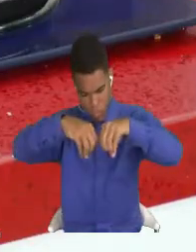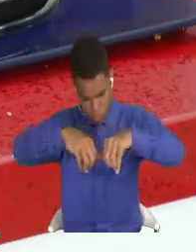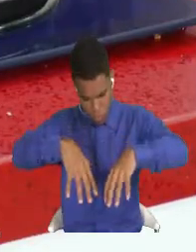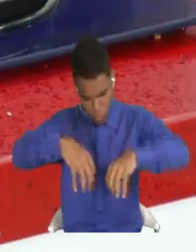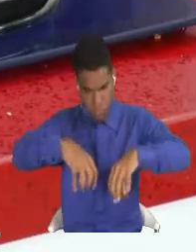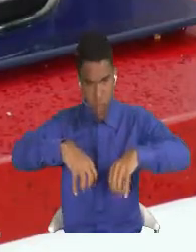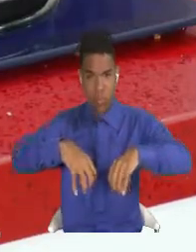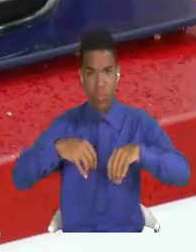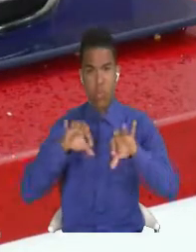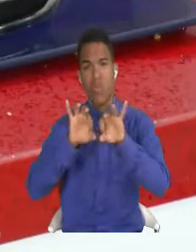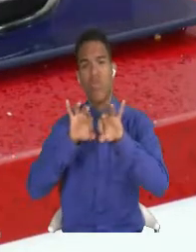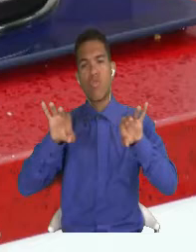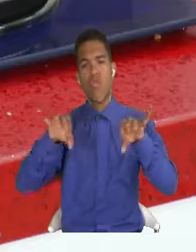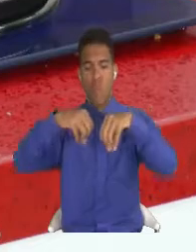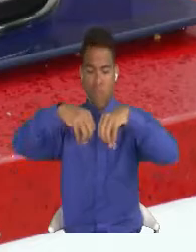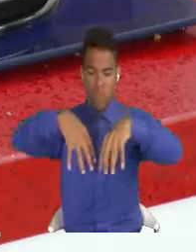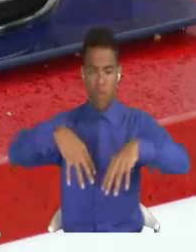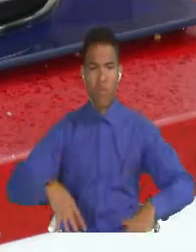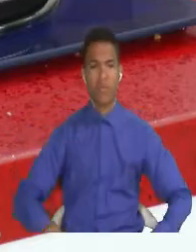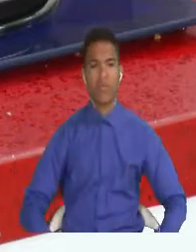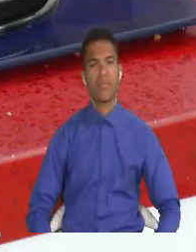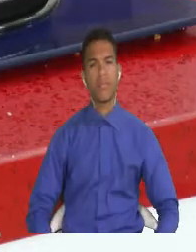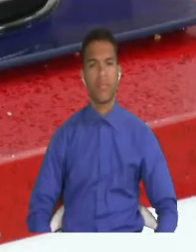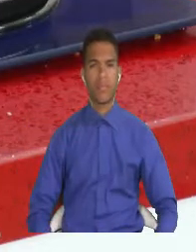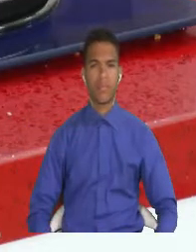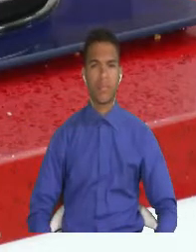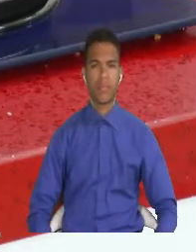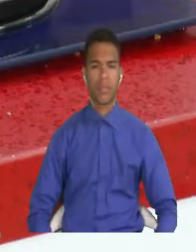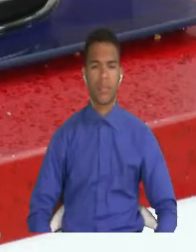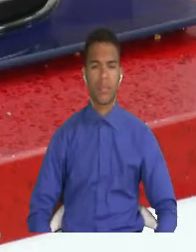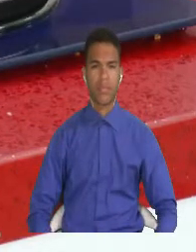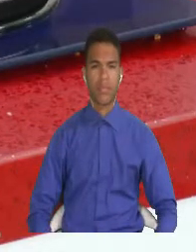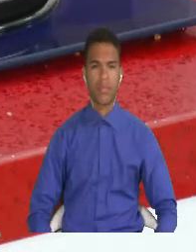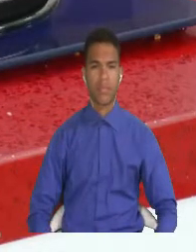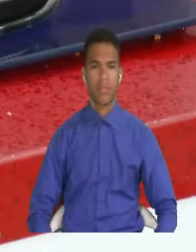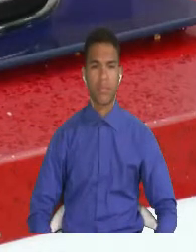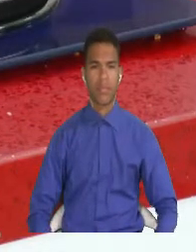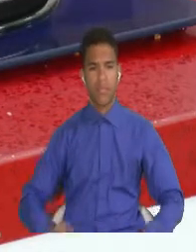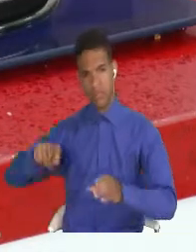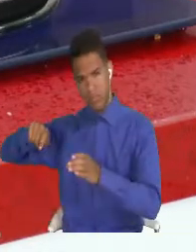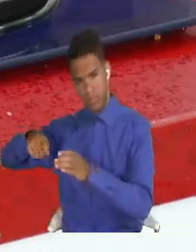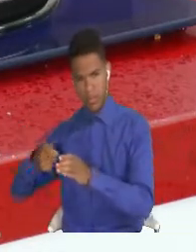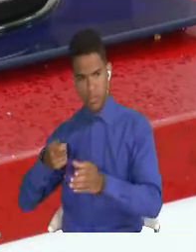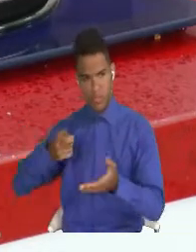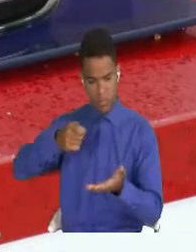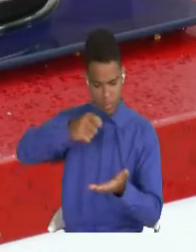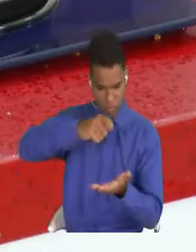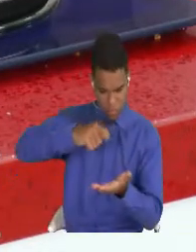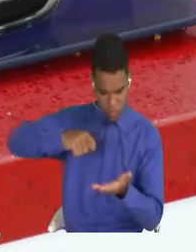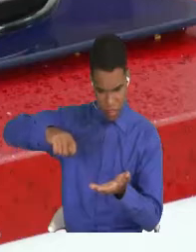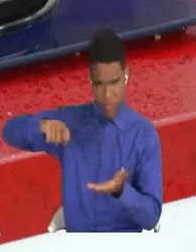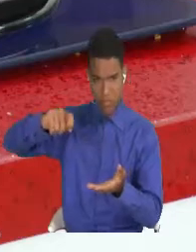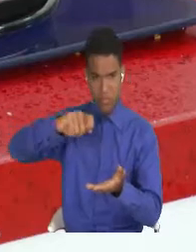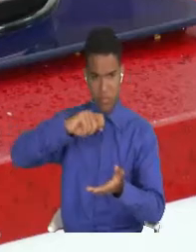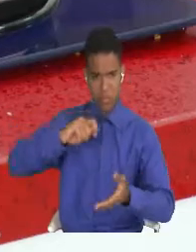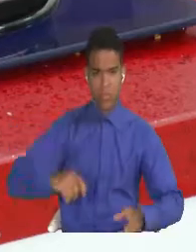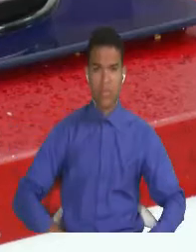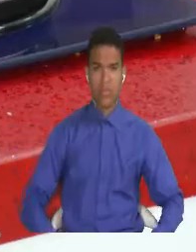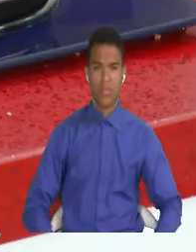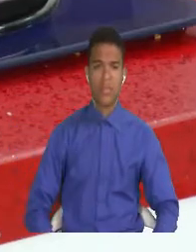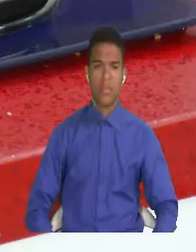un poquitico de especias, sí, picanticas. Uh-huh. Un poquitico porque son bastante